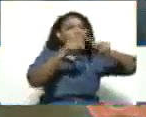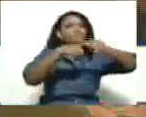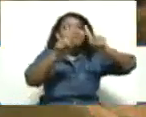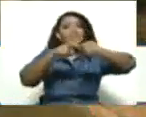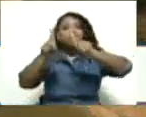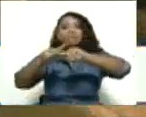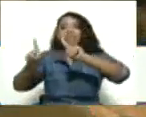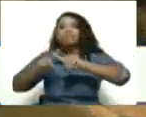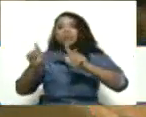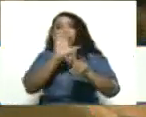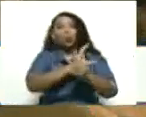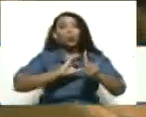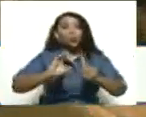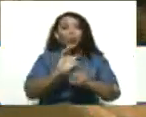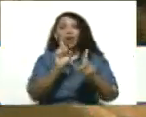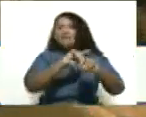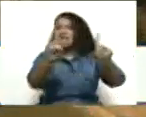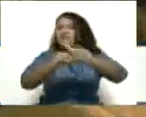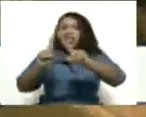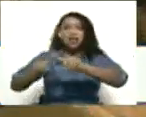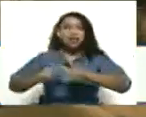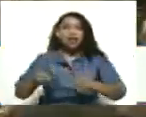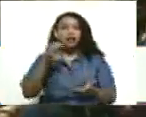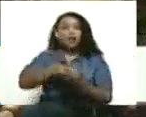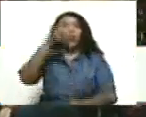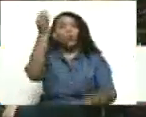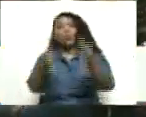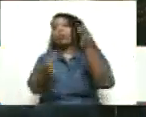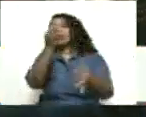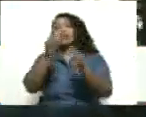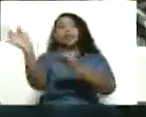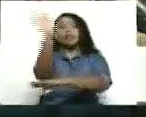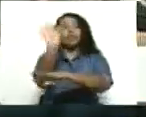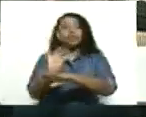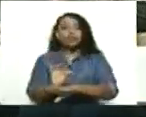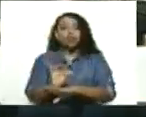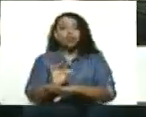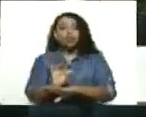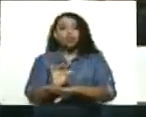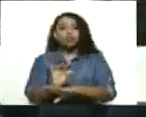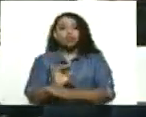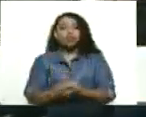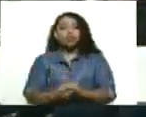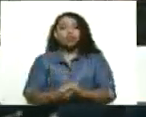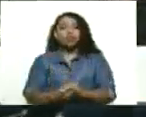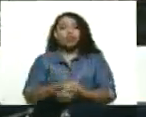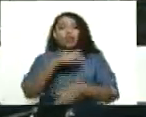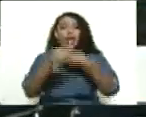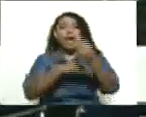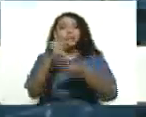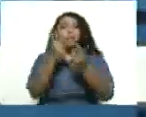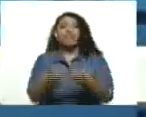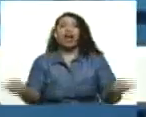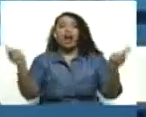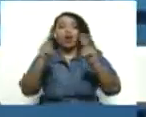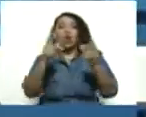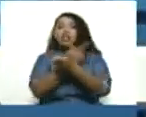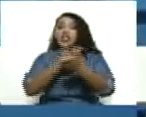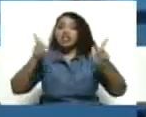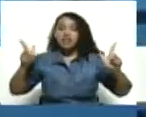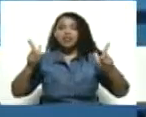y pluricultural en un estado de Justicia federal y descentralizado que consolide los valores de la libertad